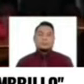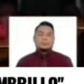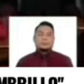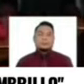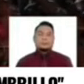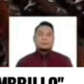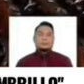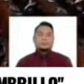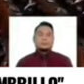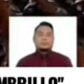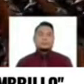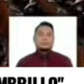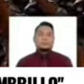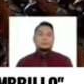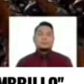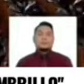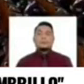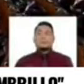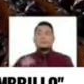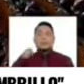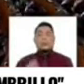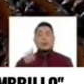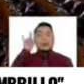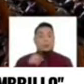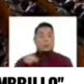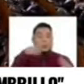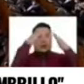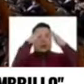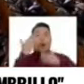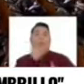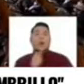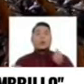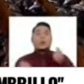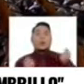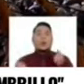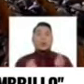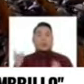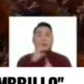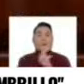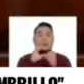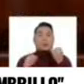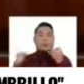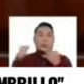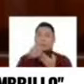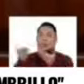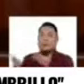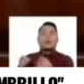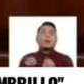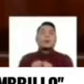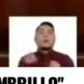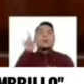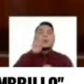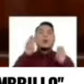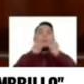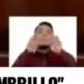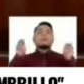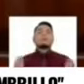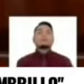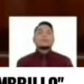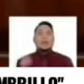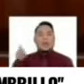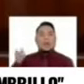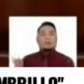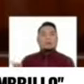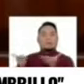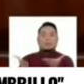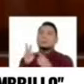en minería solo permitiremos la expropiación y la explotación de cobre para asegurar la t de cobre pagaremos